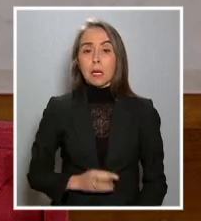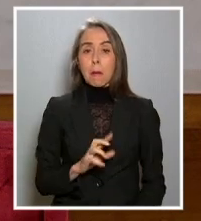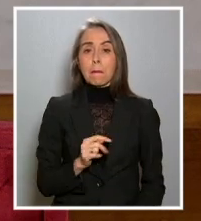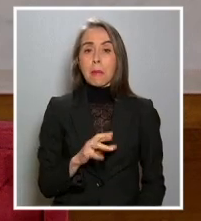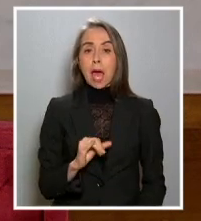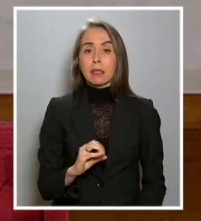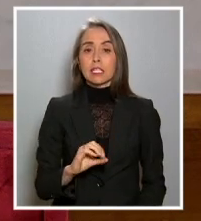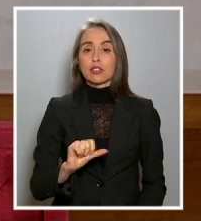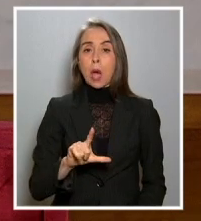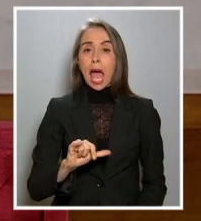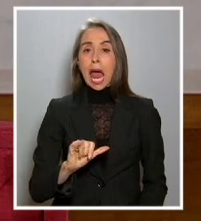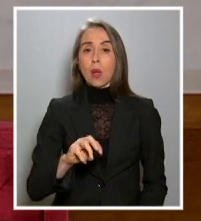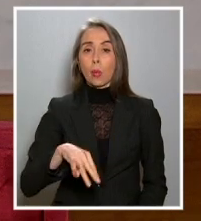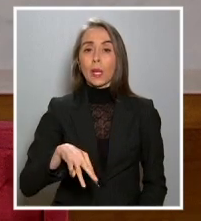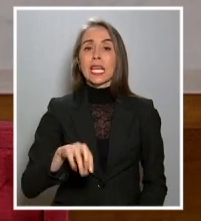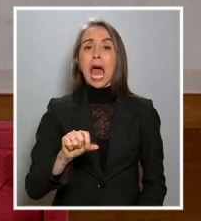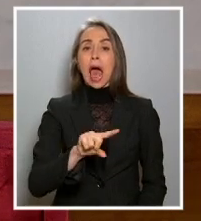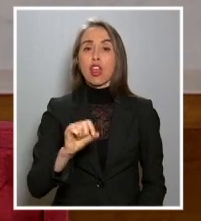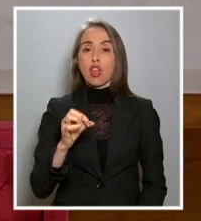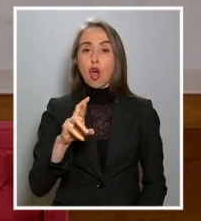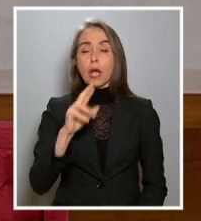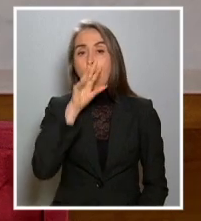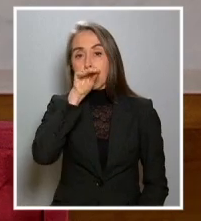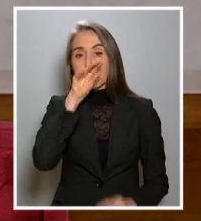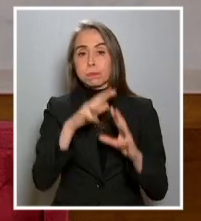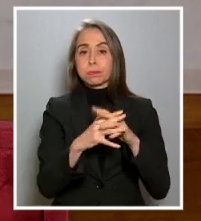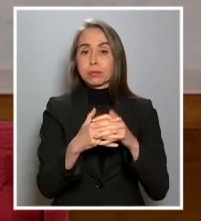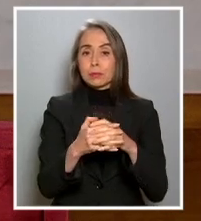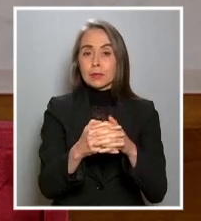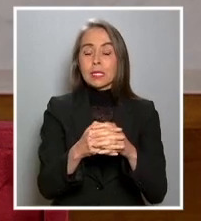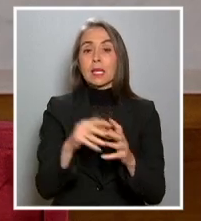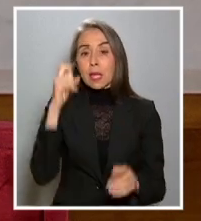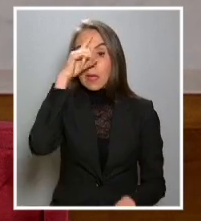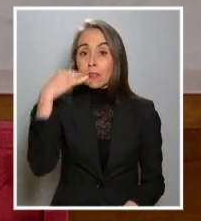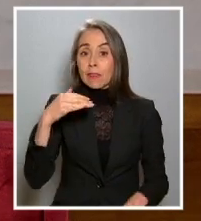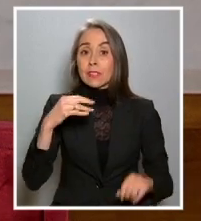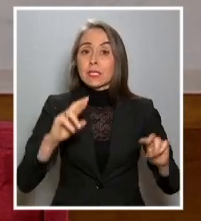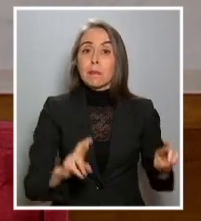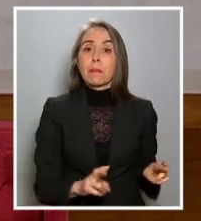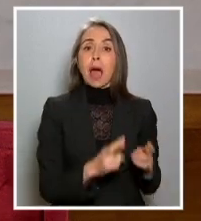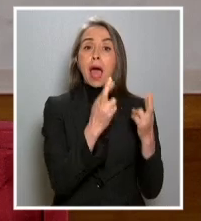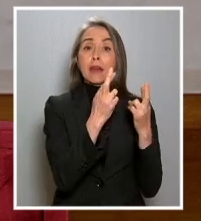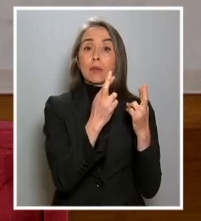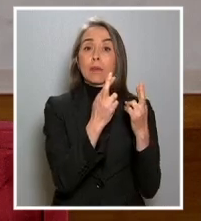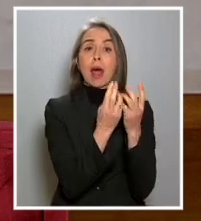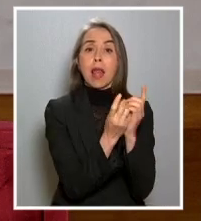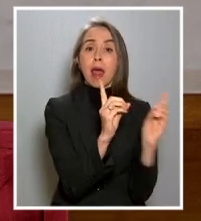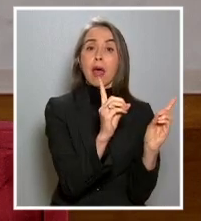Azócar, que lideró la difícil tarea de la recuperación y la consolidación de la democracia?